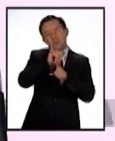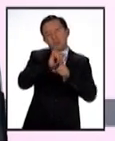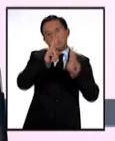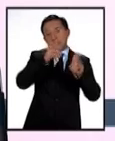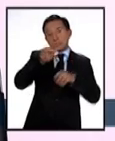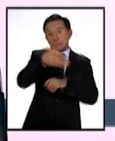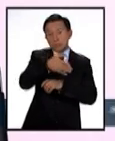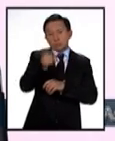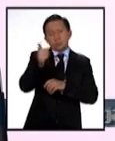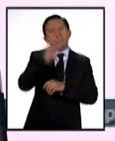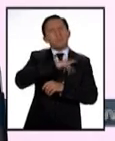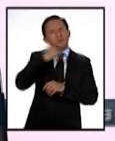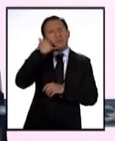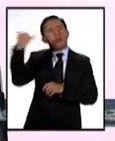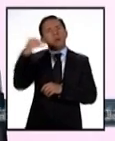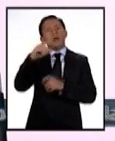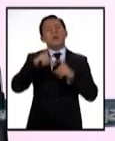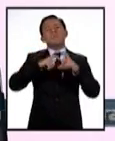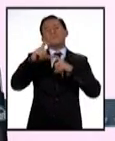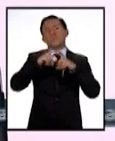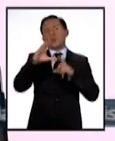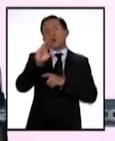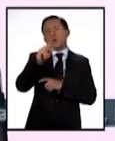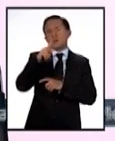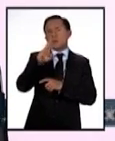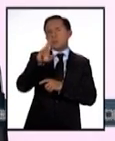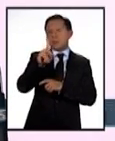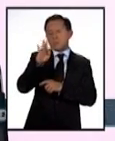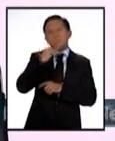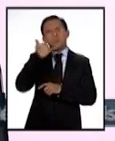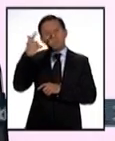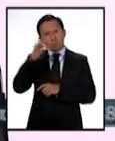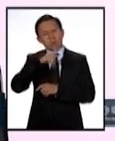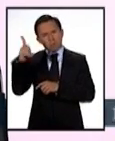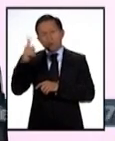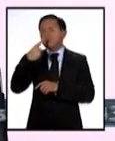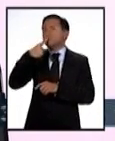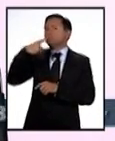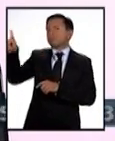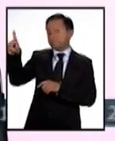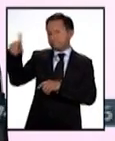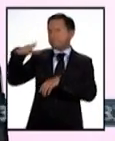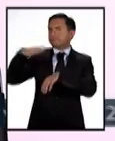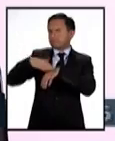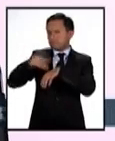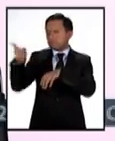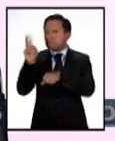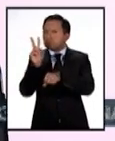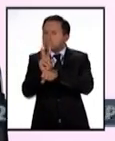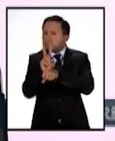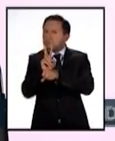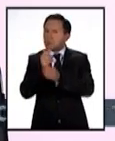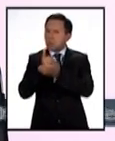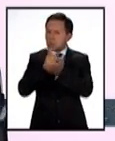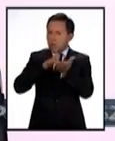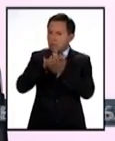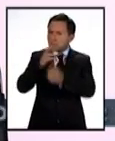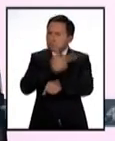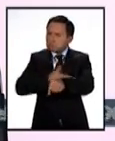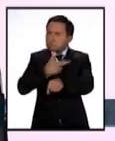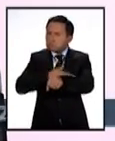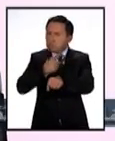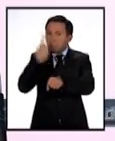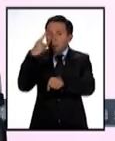verdad que ahí podrás denunciar y se seguirá adelante con tu denuncia, con un procedimiento que puede evitar que esta violencia